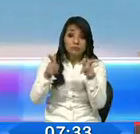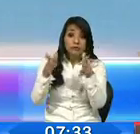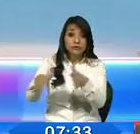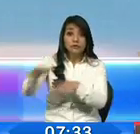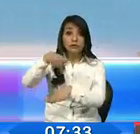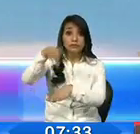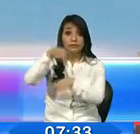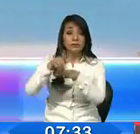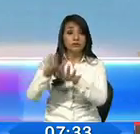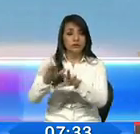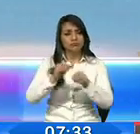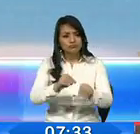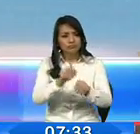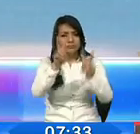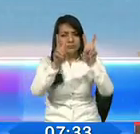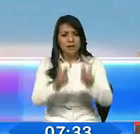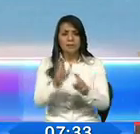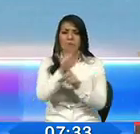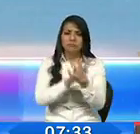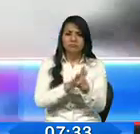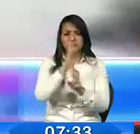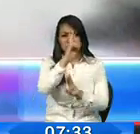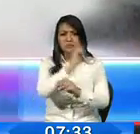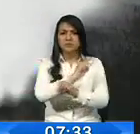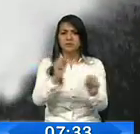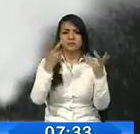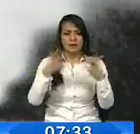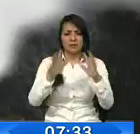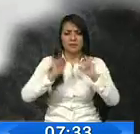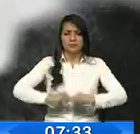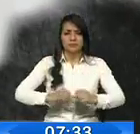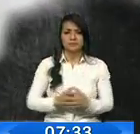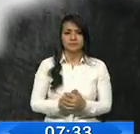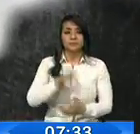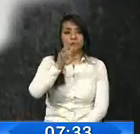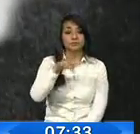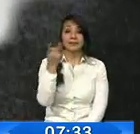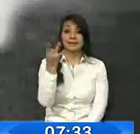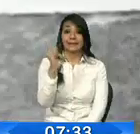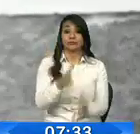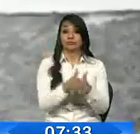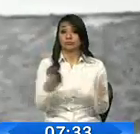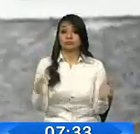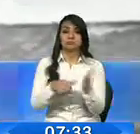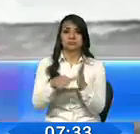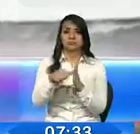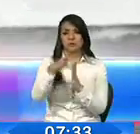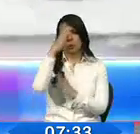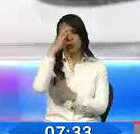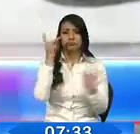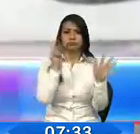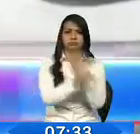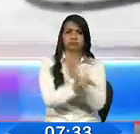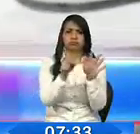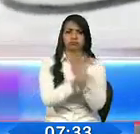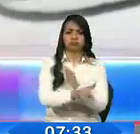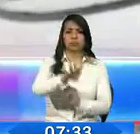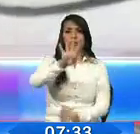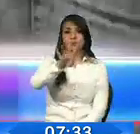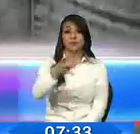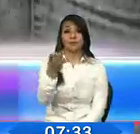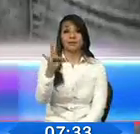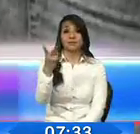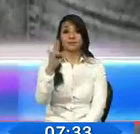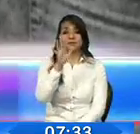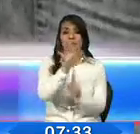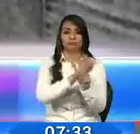para prevenir y abordar los casos de vulneración de derechos. Durante el 2018, el Ministerio ha receptado 460 denuncias de